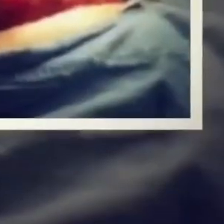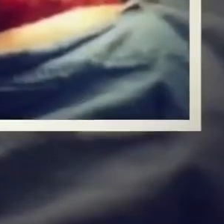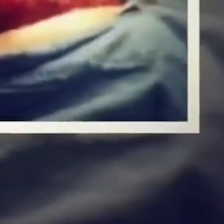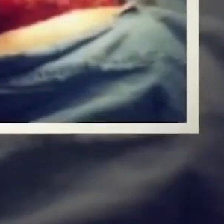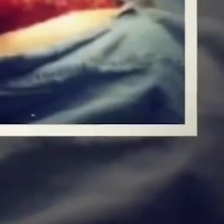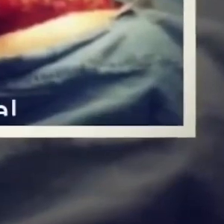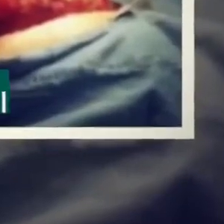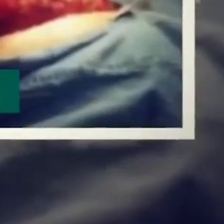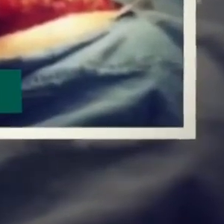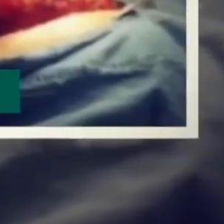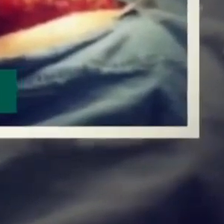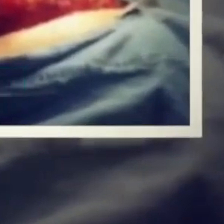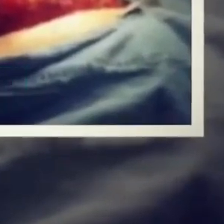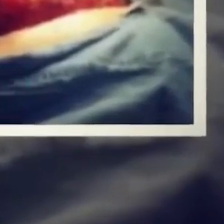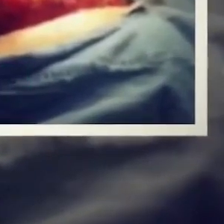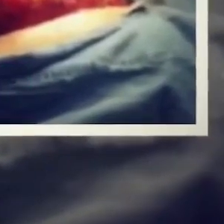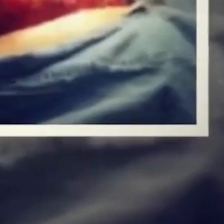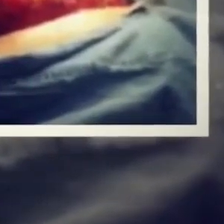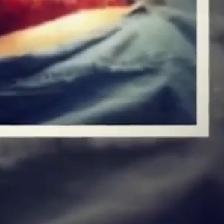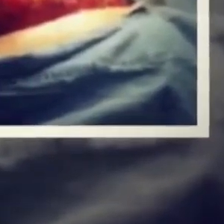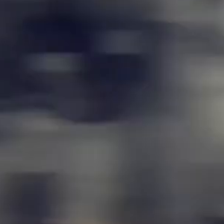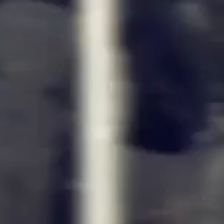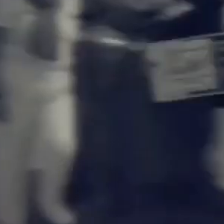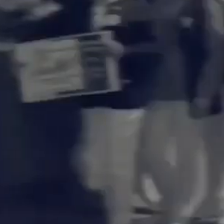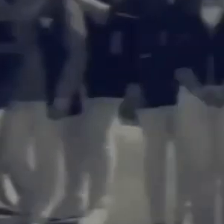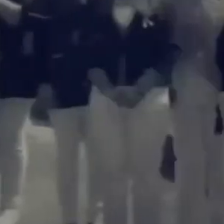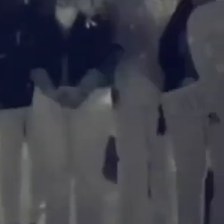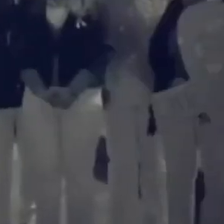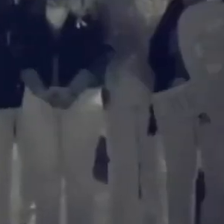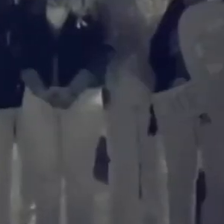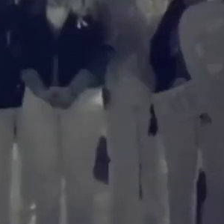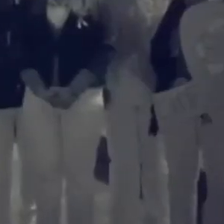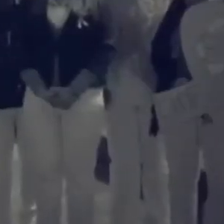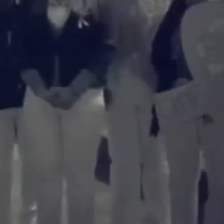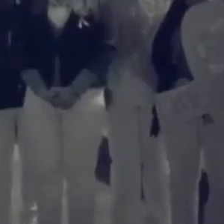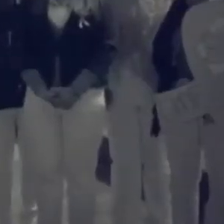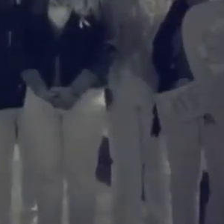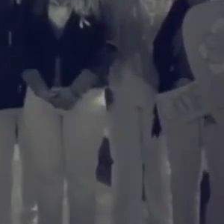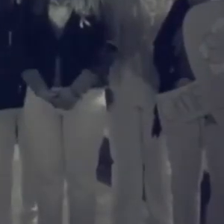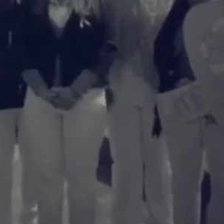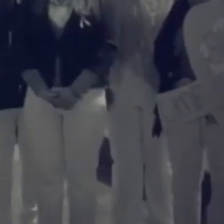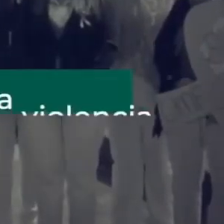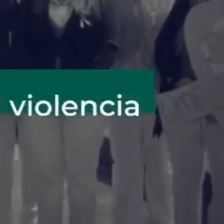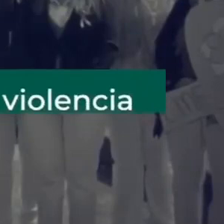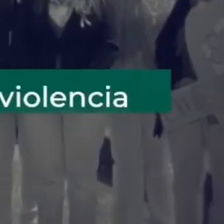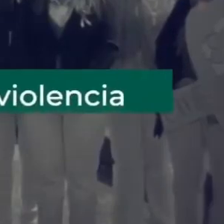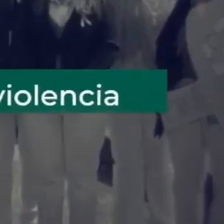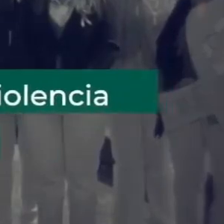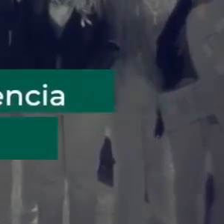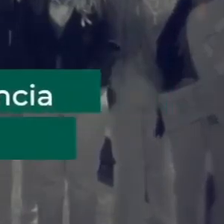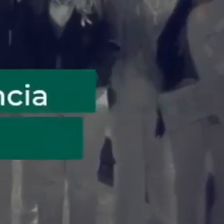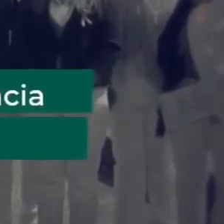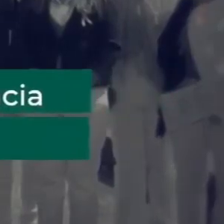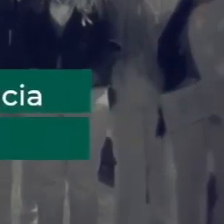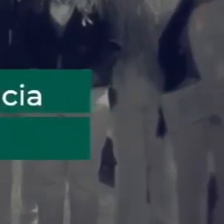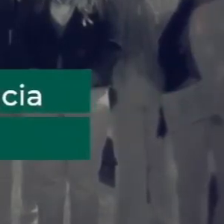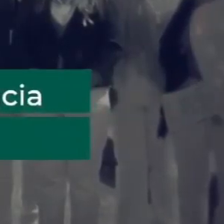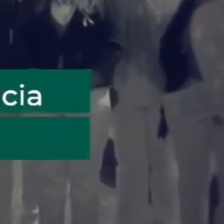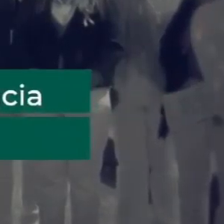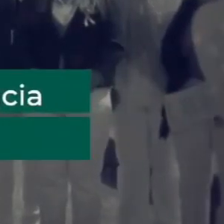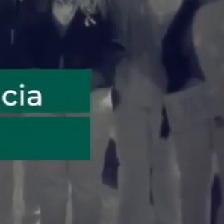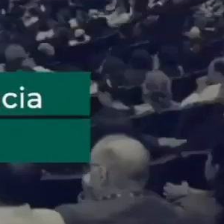Se extirpa un tumor intraabdominal de más de 60 kilos. El instituto se suma a la campaña Únete para poner fin a la